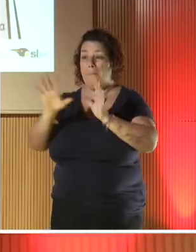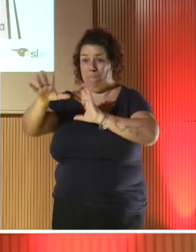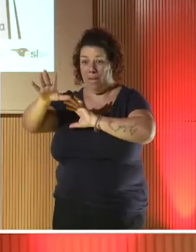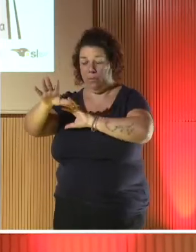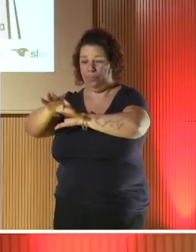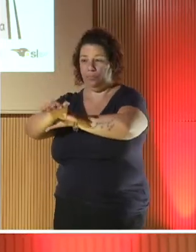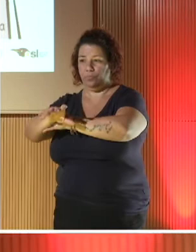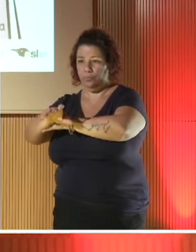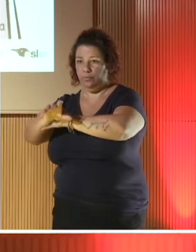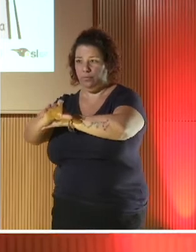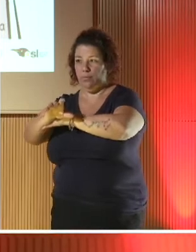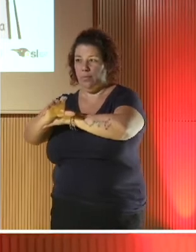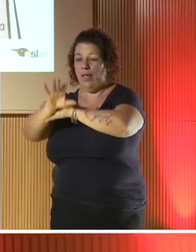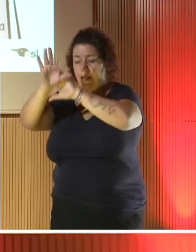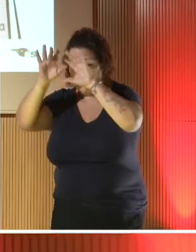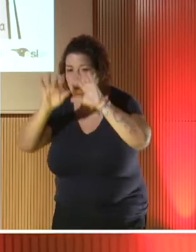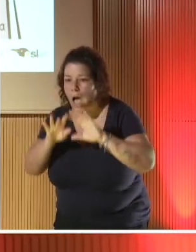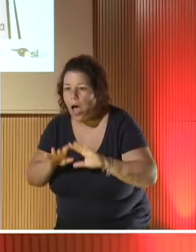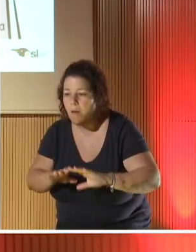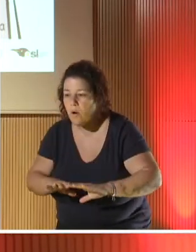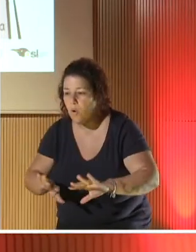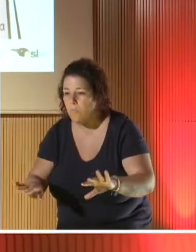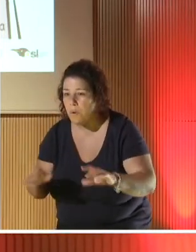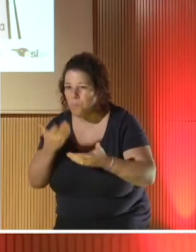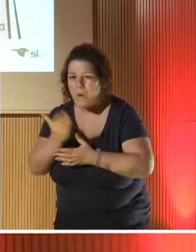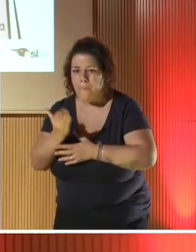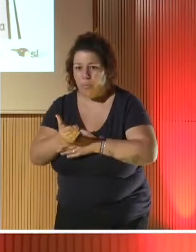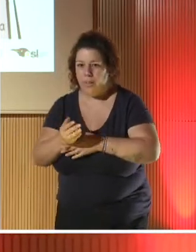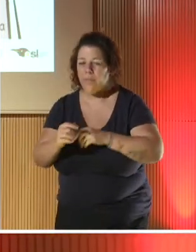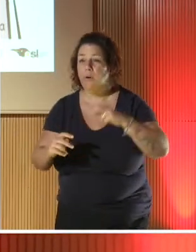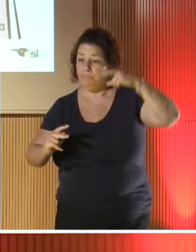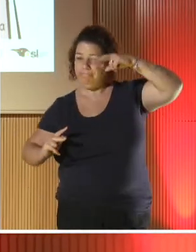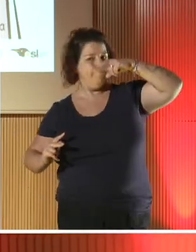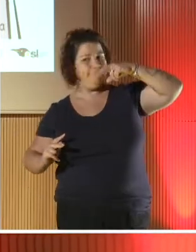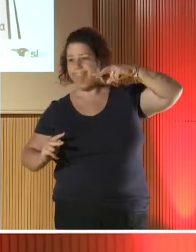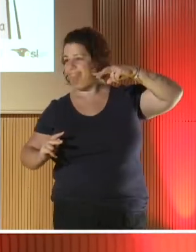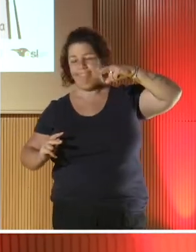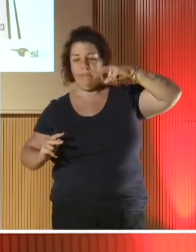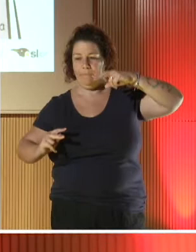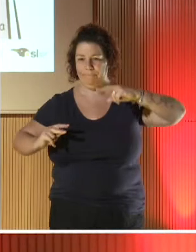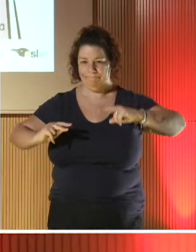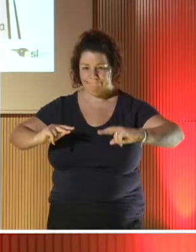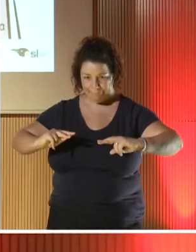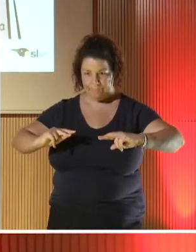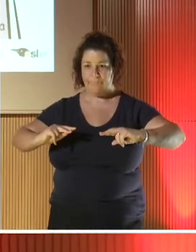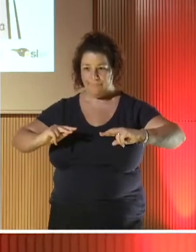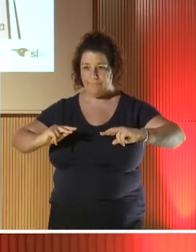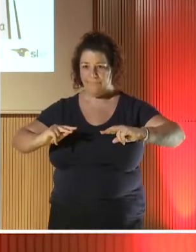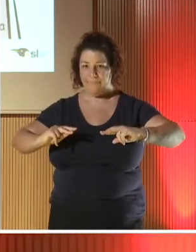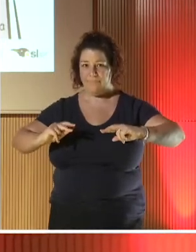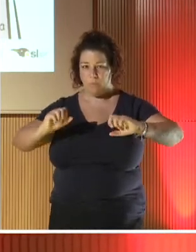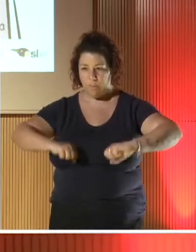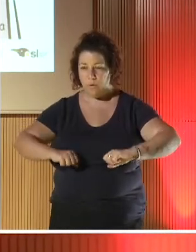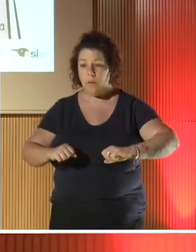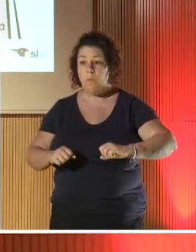manito, nos bajábamos a la altura de sus ojitos, porque eso es muy importante, sobre todo en niños con TEA, hay que ponerse a su altura, ¿de acuerdo? Tenemos